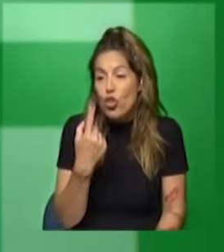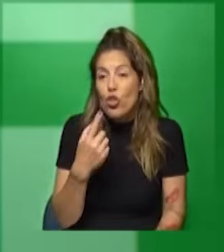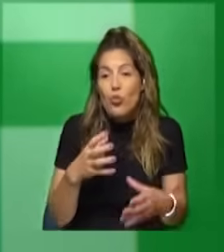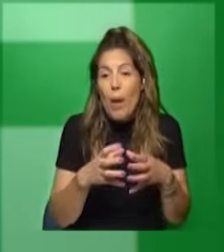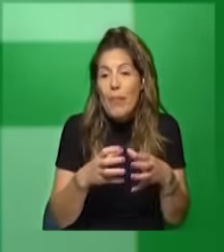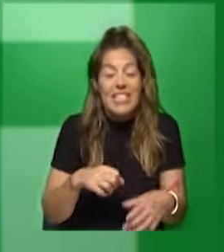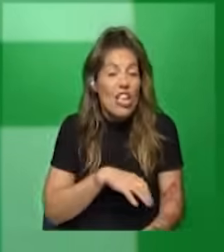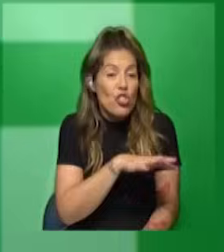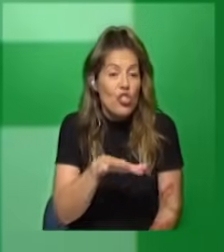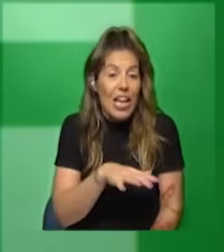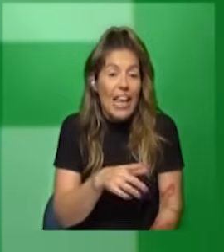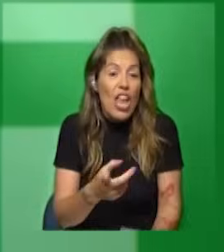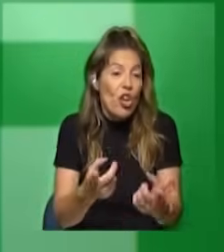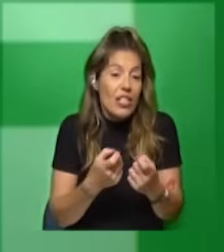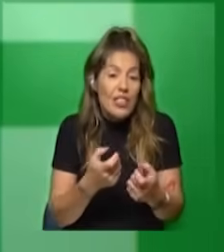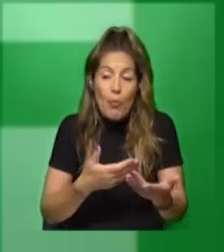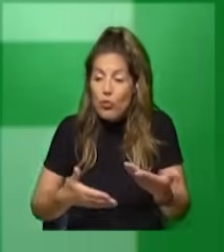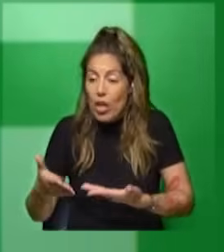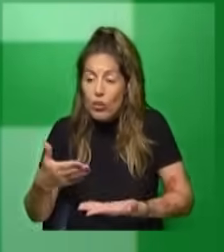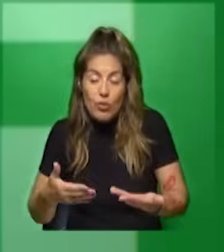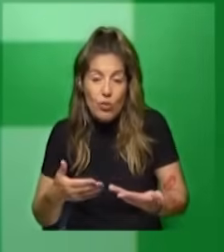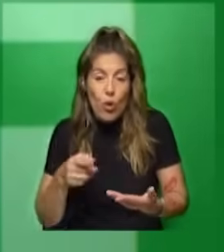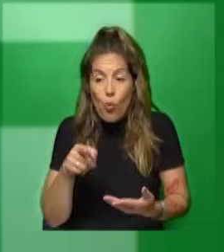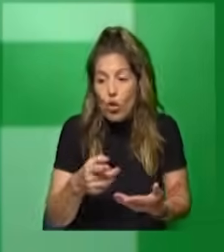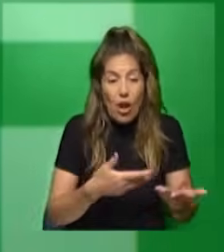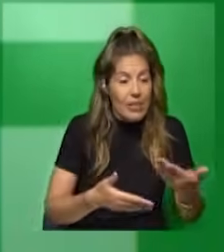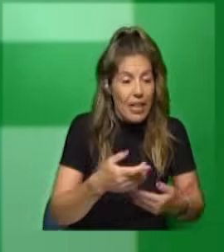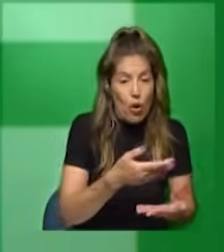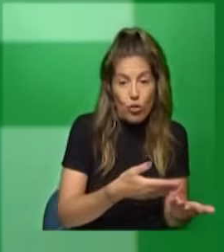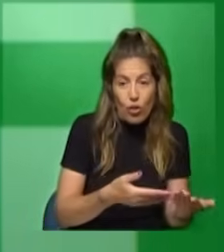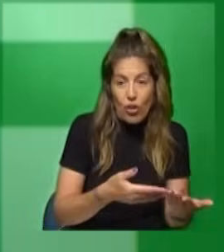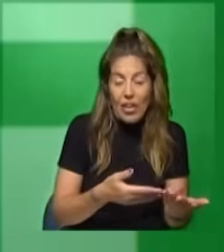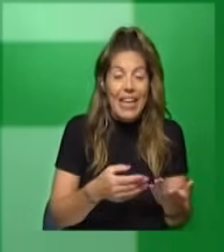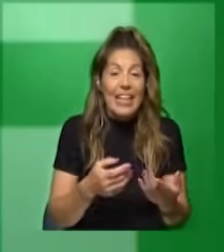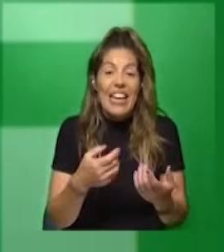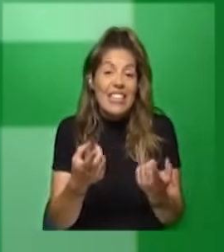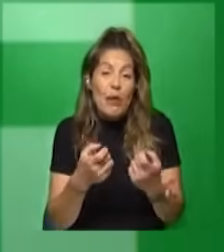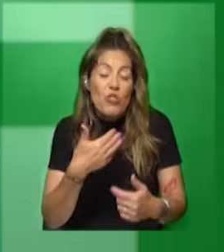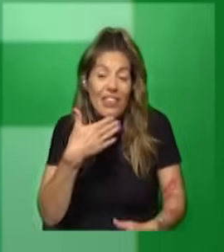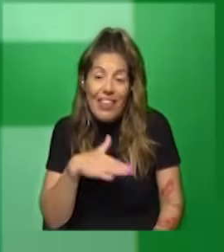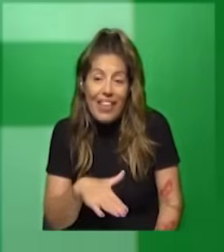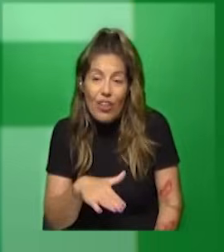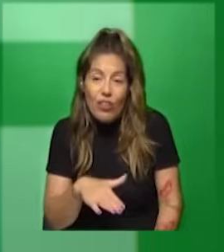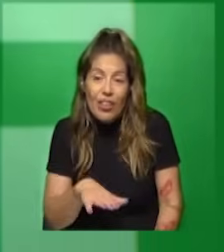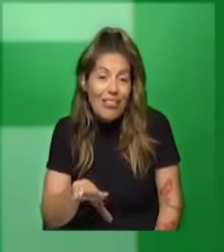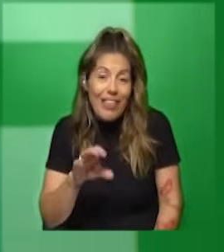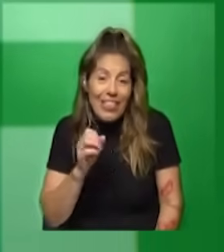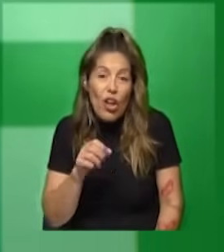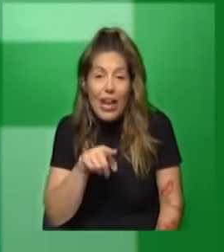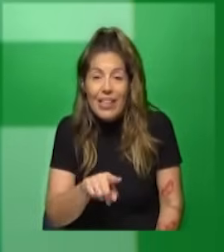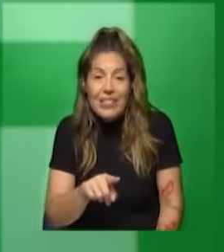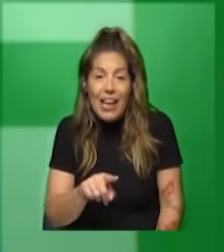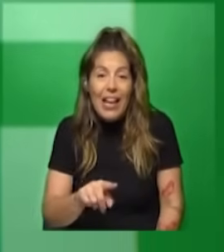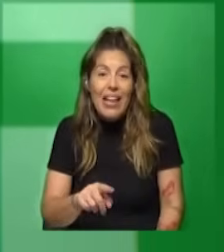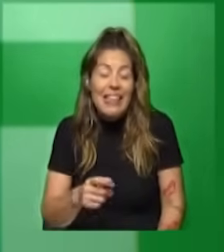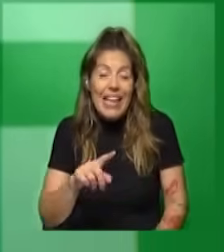social, que nos necesitamos los unos a los otros y que tenemos que entendernos. Esa es la otra gran corriente de pensamiento, la del